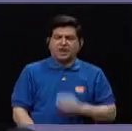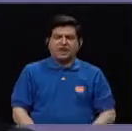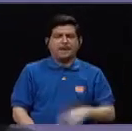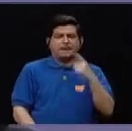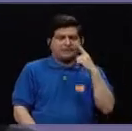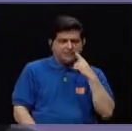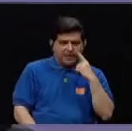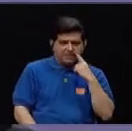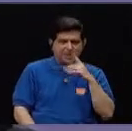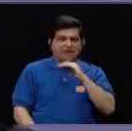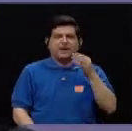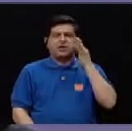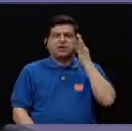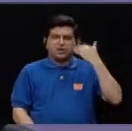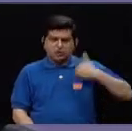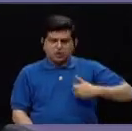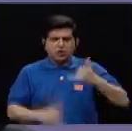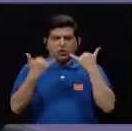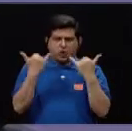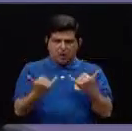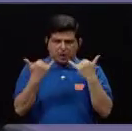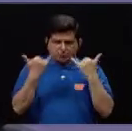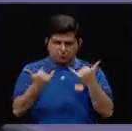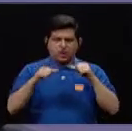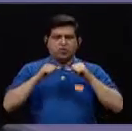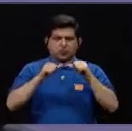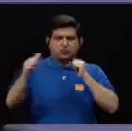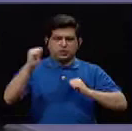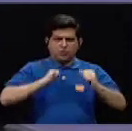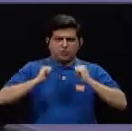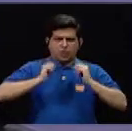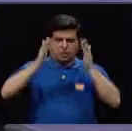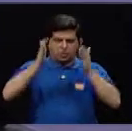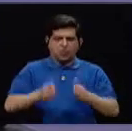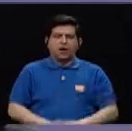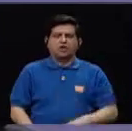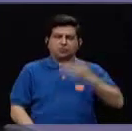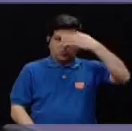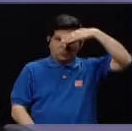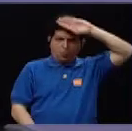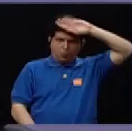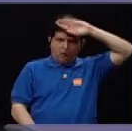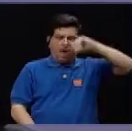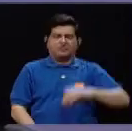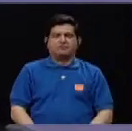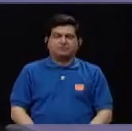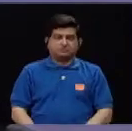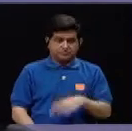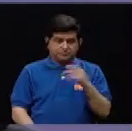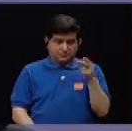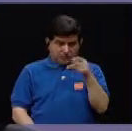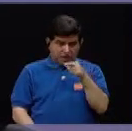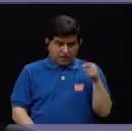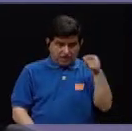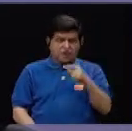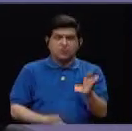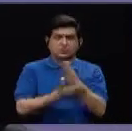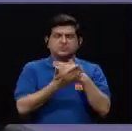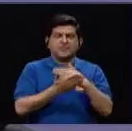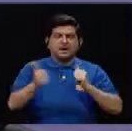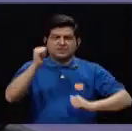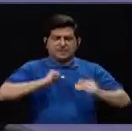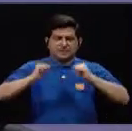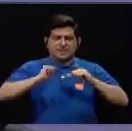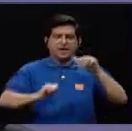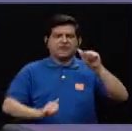mi padre y mi tío, que actualmente todavía es actor en Cuba. Ellos fueron parte del Teatro